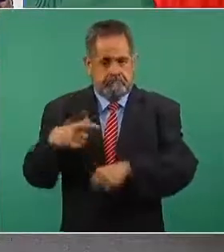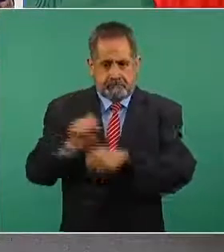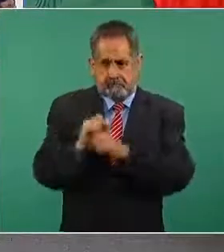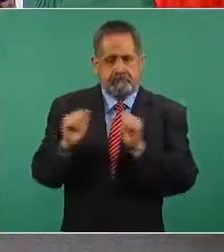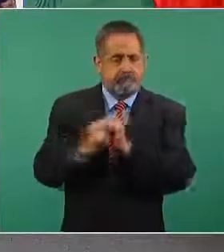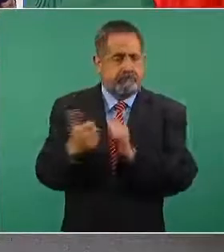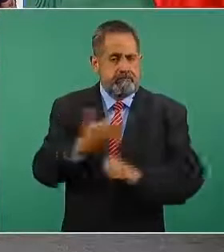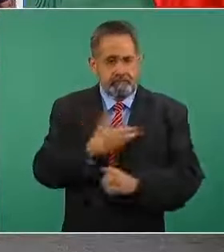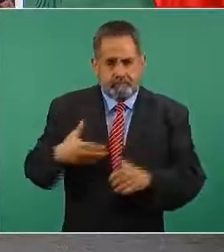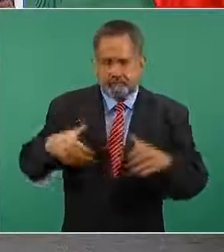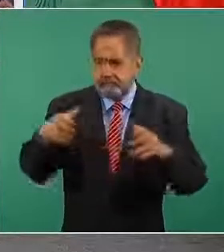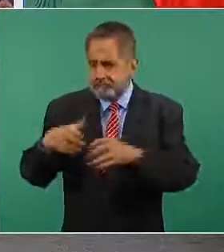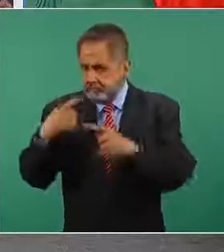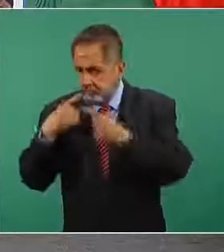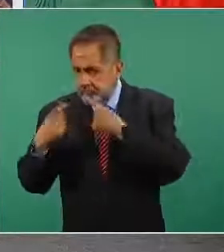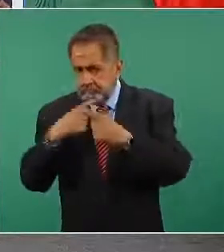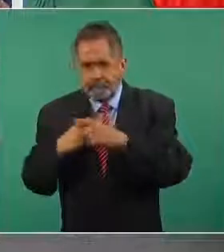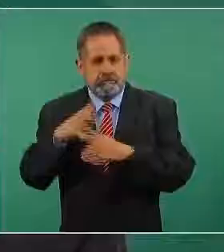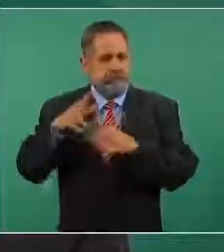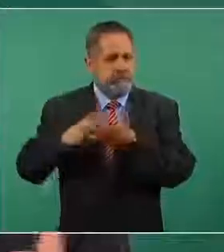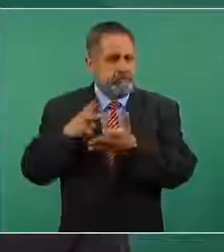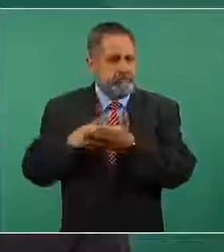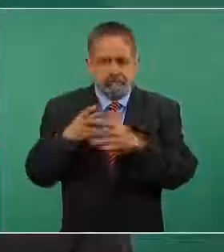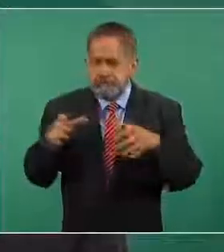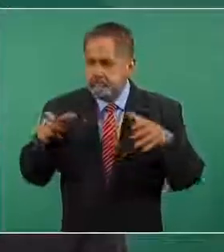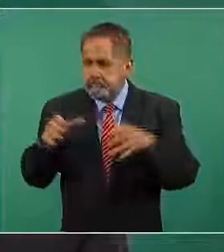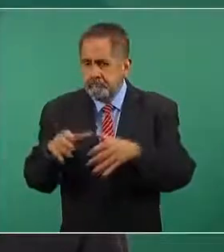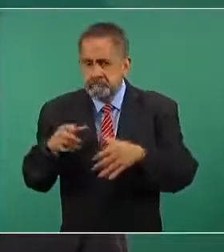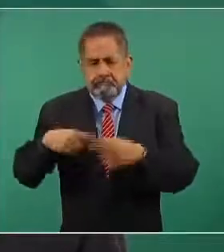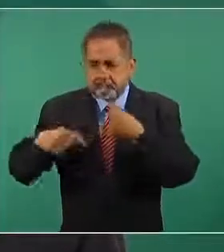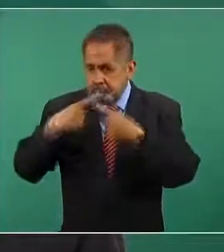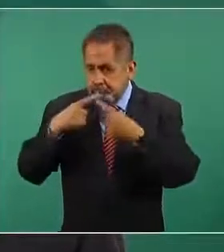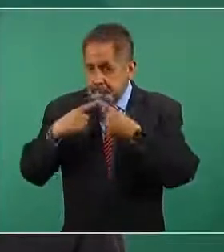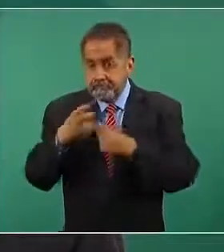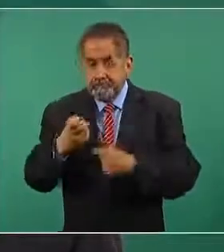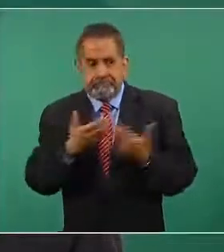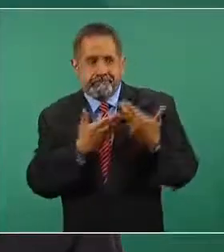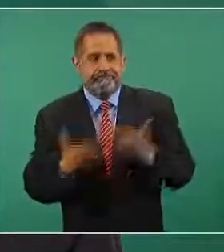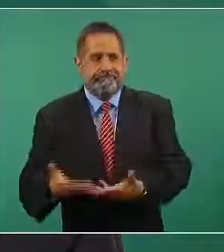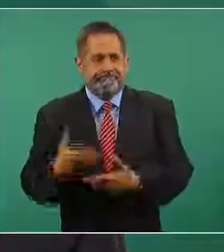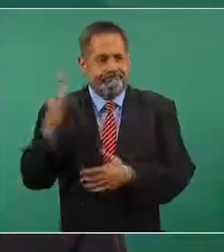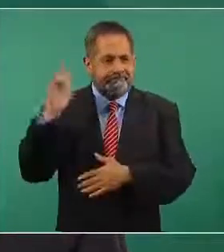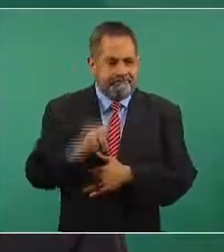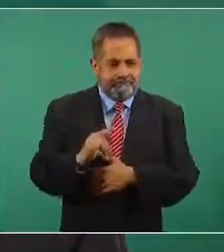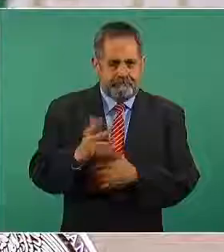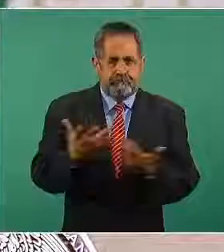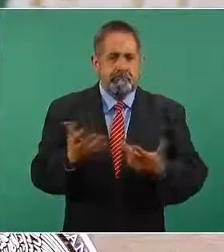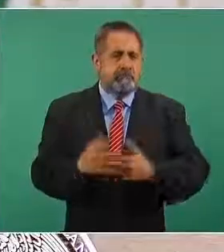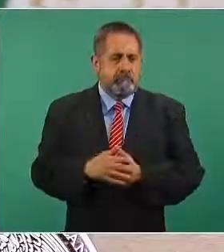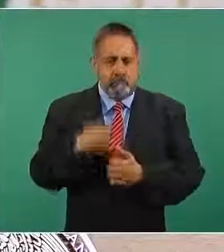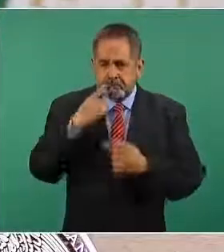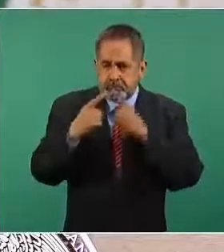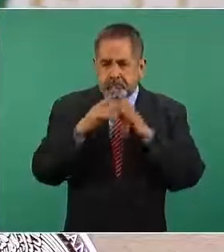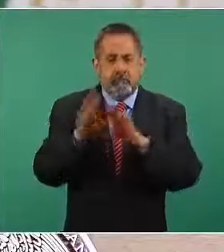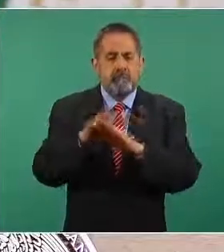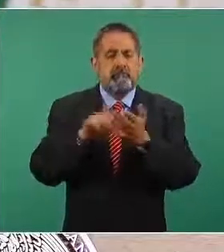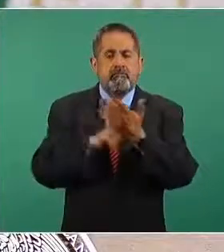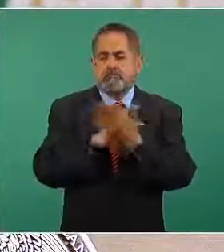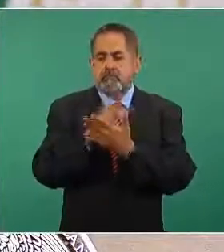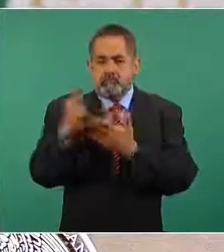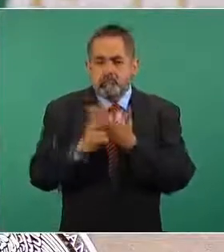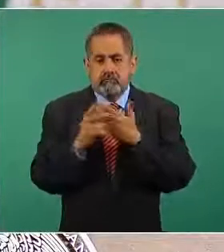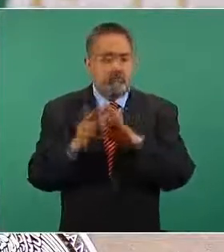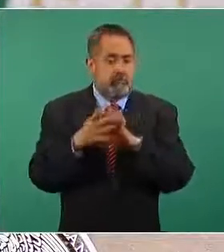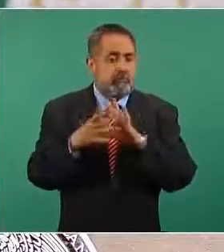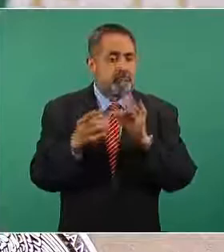el presidente, muchas veces 2 veces a la semana, precisamente para el manejo de la epidemia y el programa de vacunación,